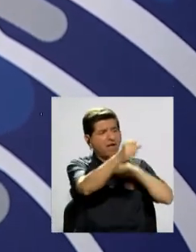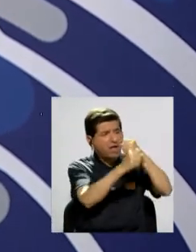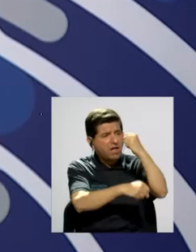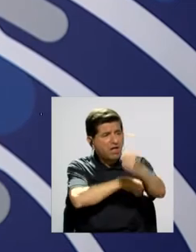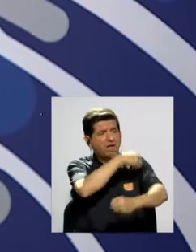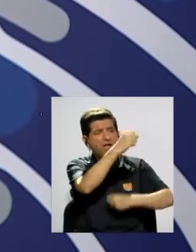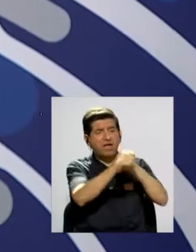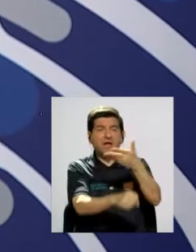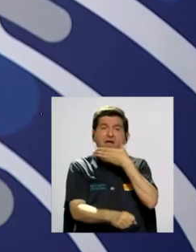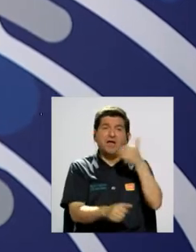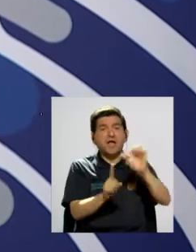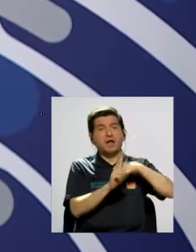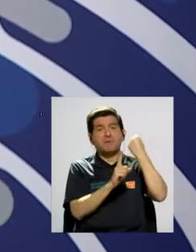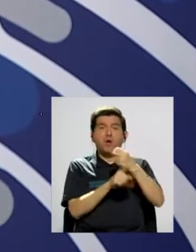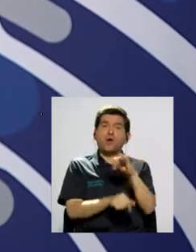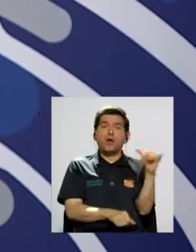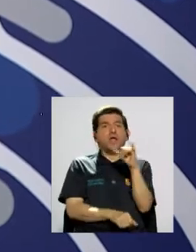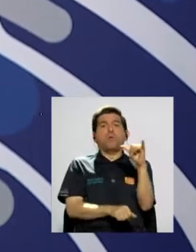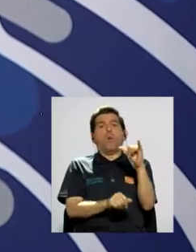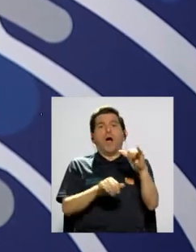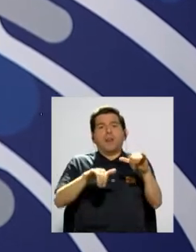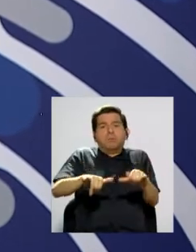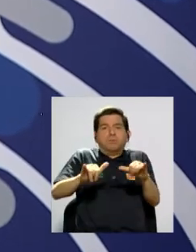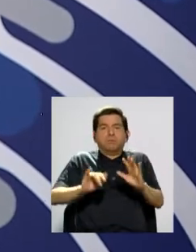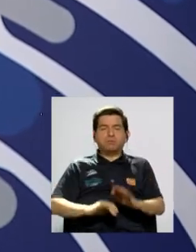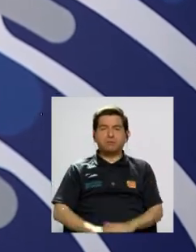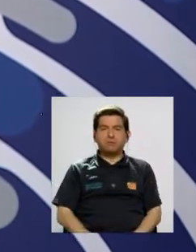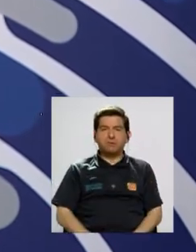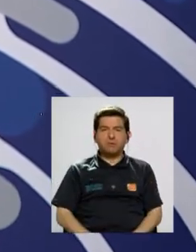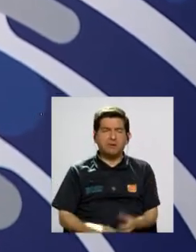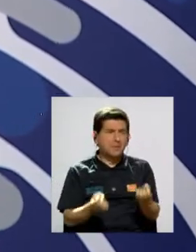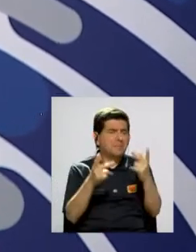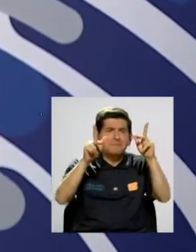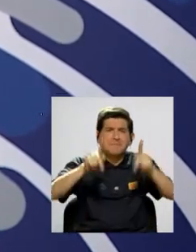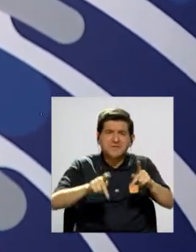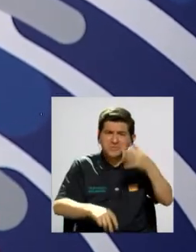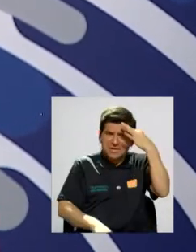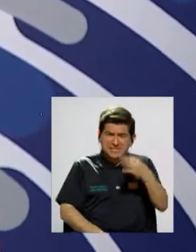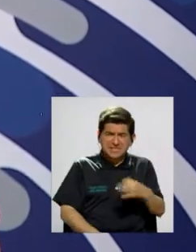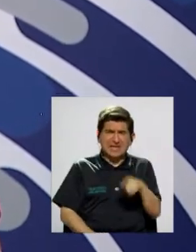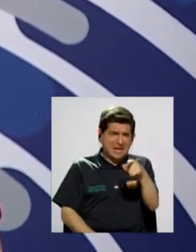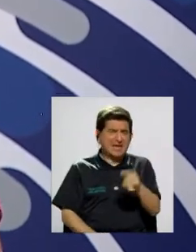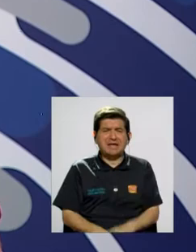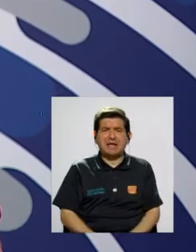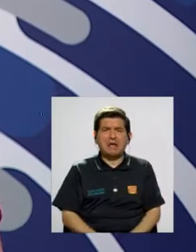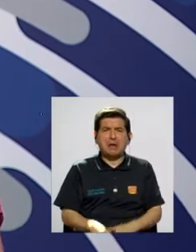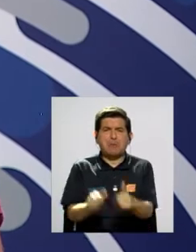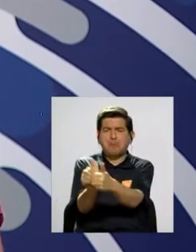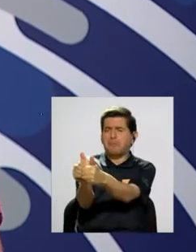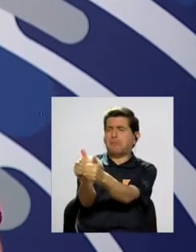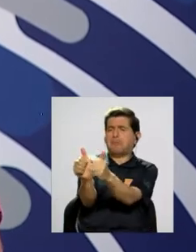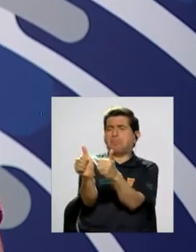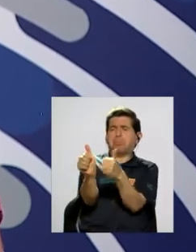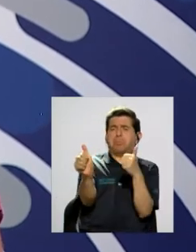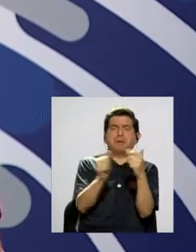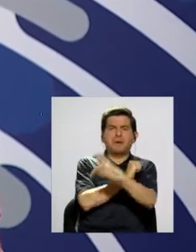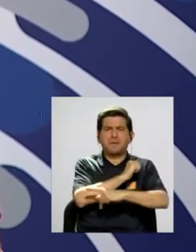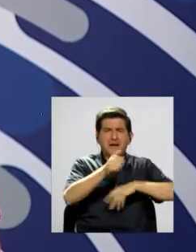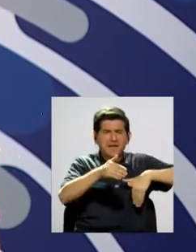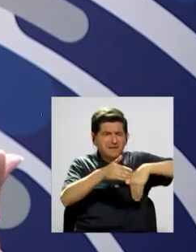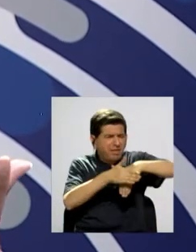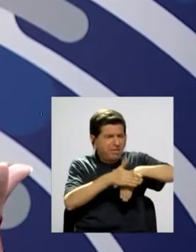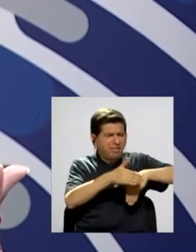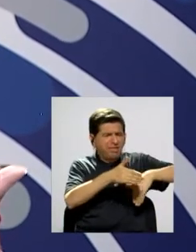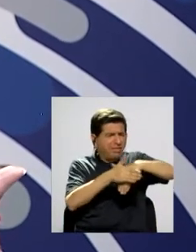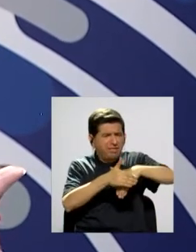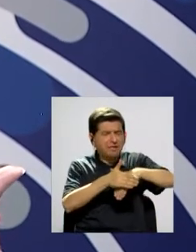el mejor de los escenarios estamos en el mismo lugar. Y para mucha gente se mueve, pero hacia abajo. El país está entrabado y el país